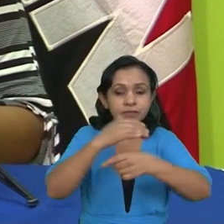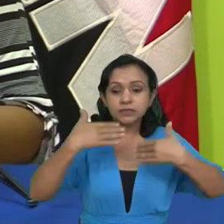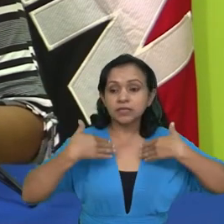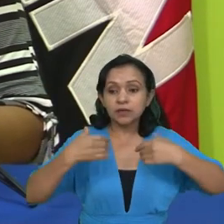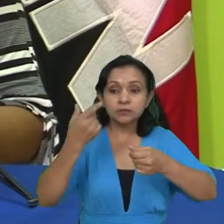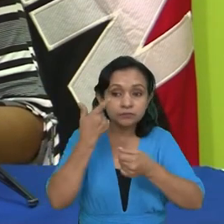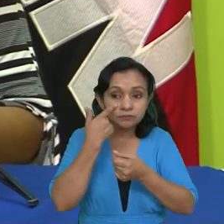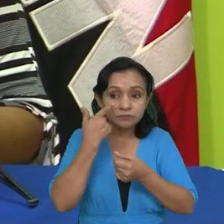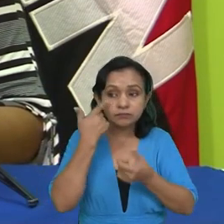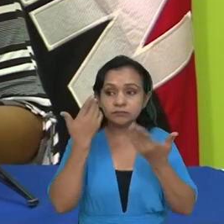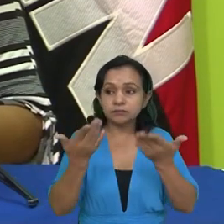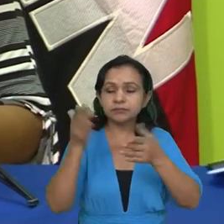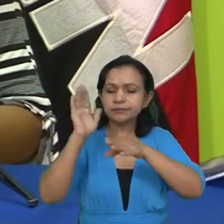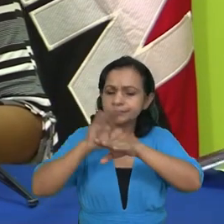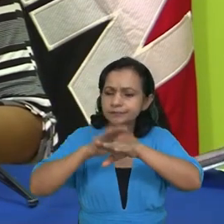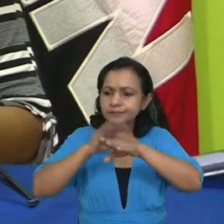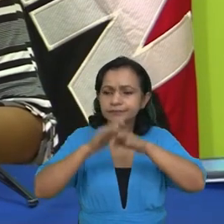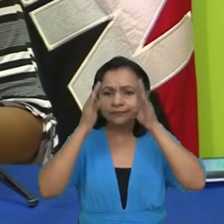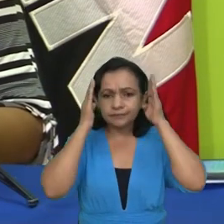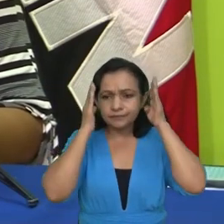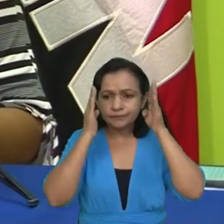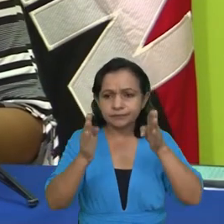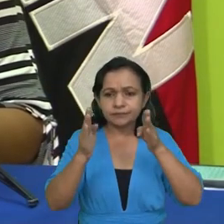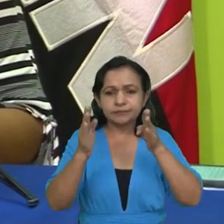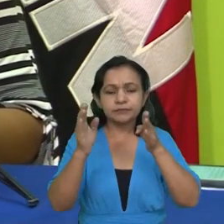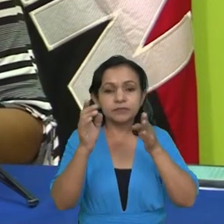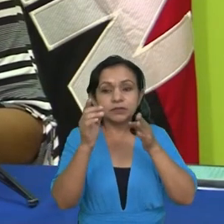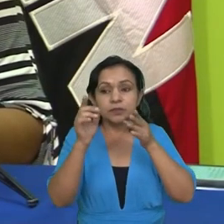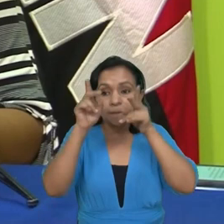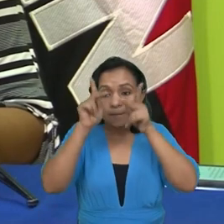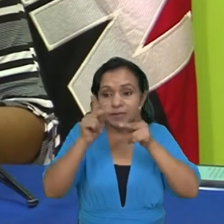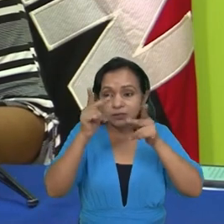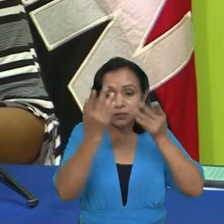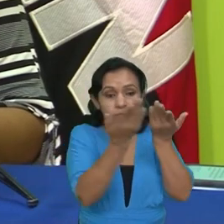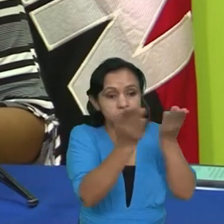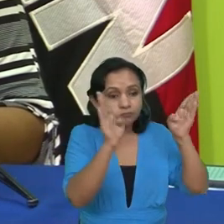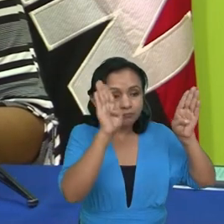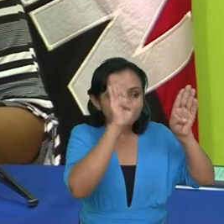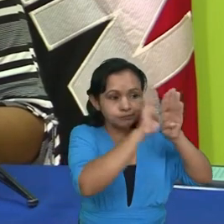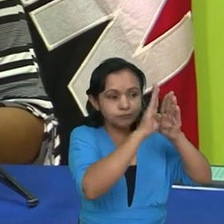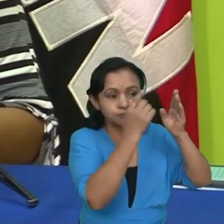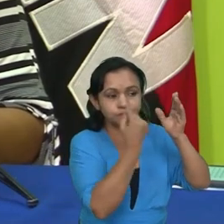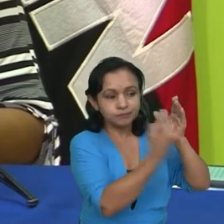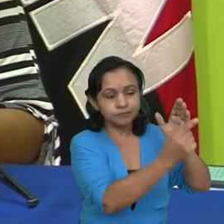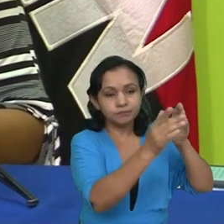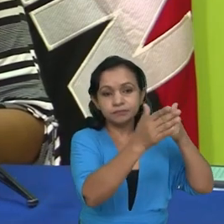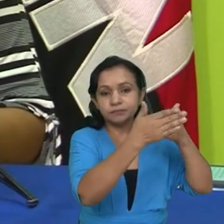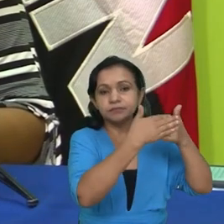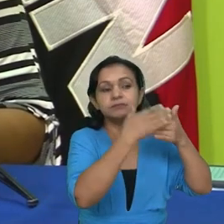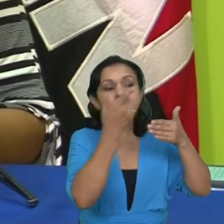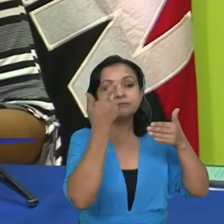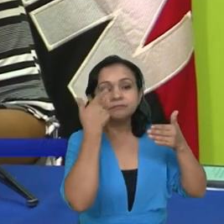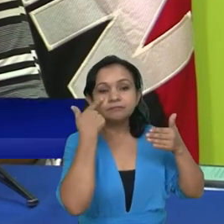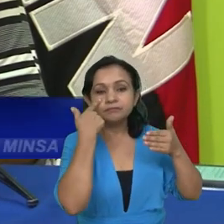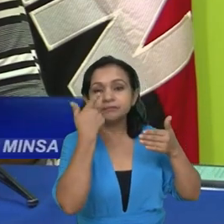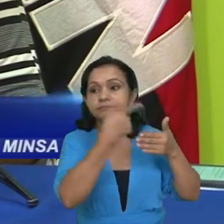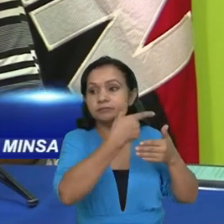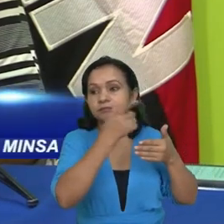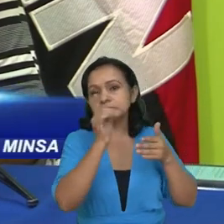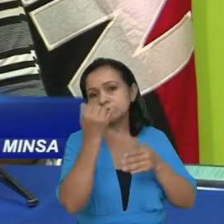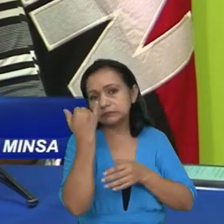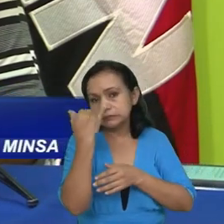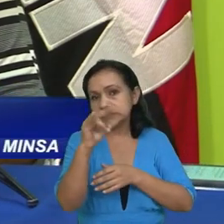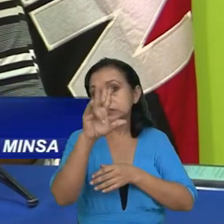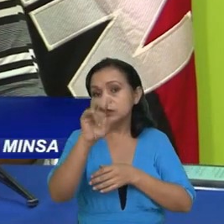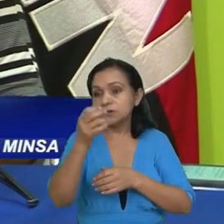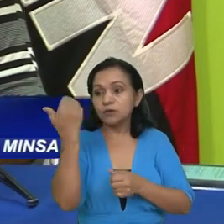se brindará la atención y se asegurará el aislamiento que corresponde hasta establecer el diagnóstico de descarte que